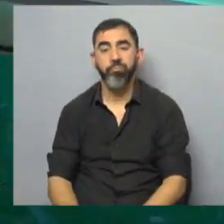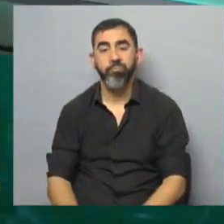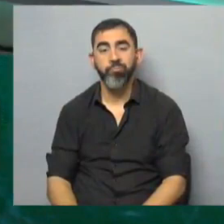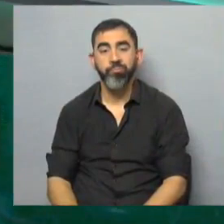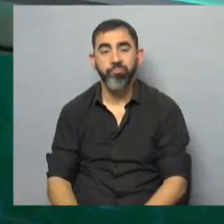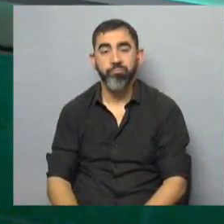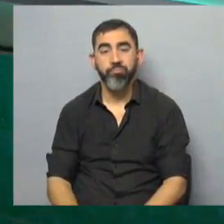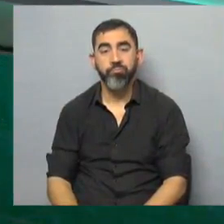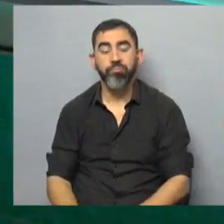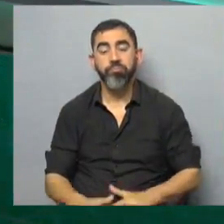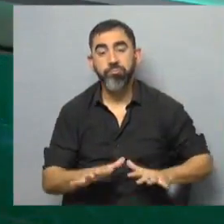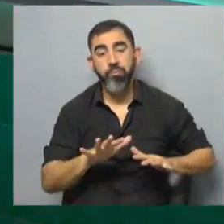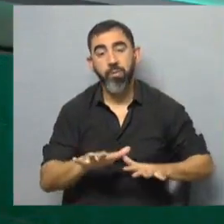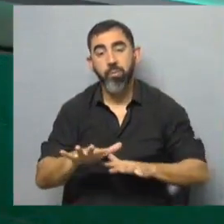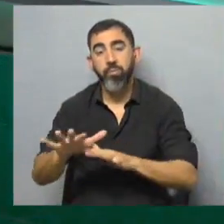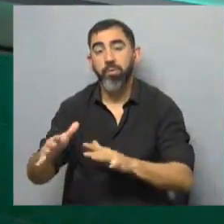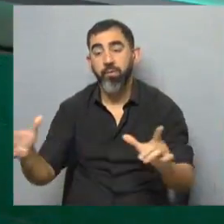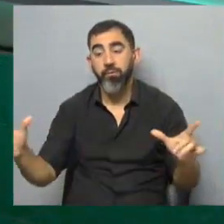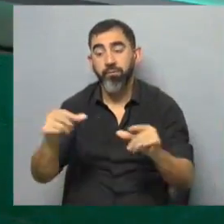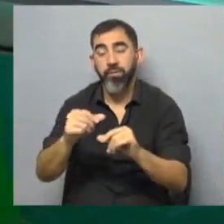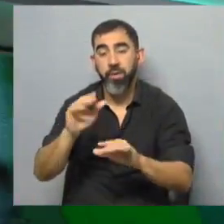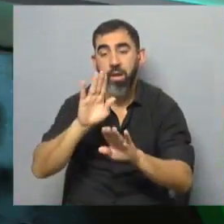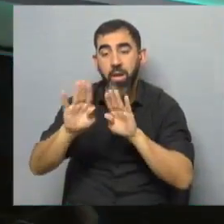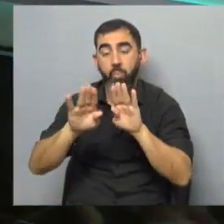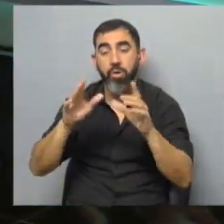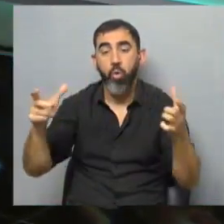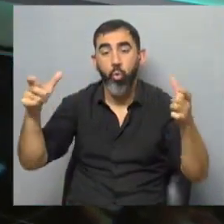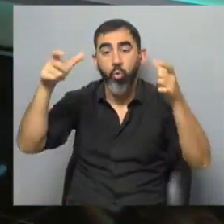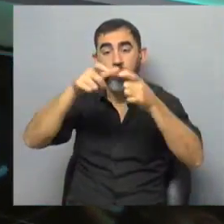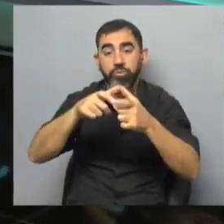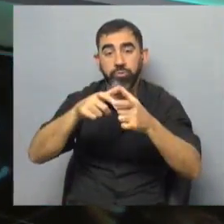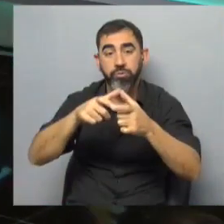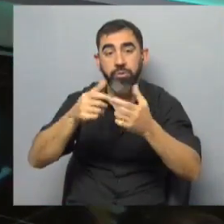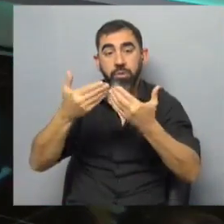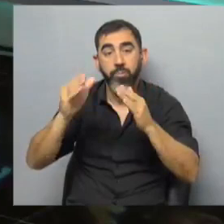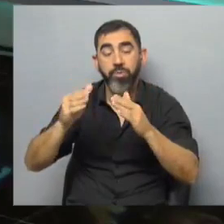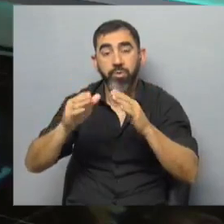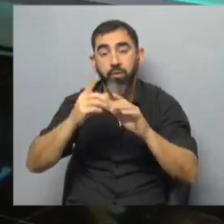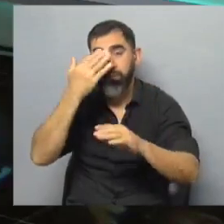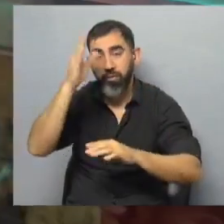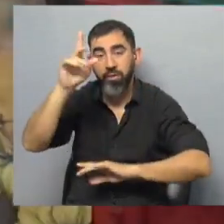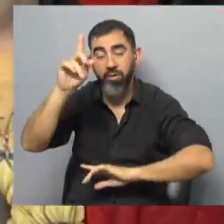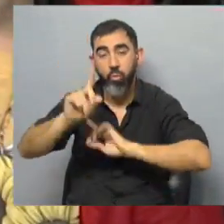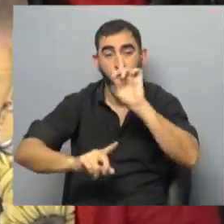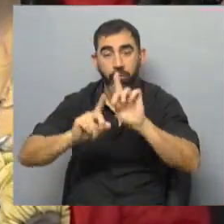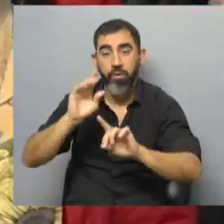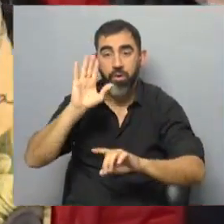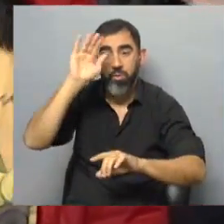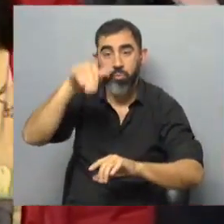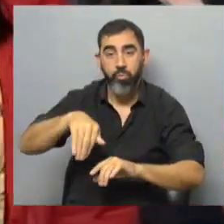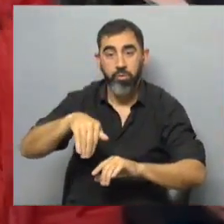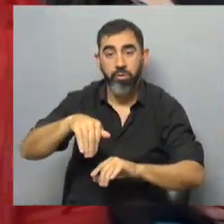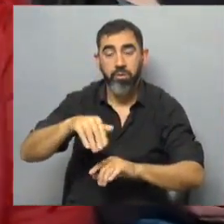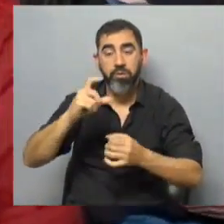Y con una marcha que finalizó en las puertas del CODICEN, partió desde la explanada de la universidad, se